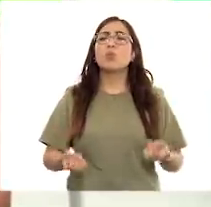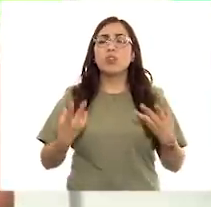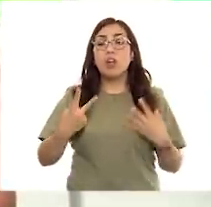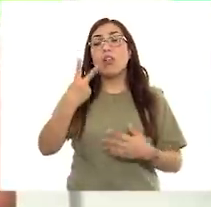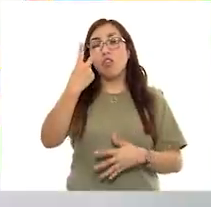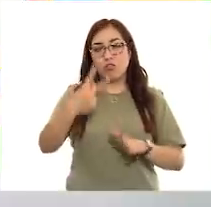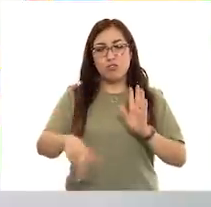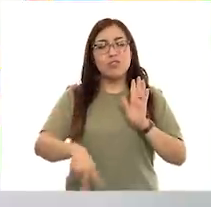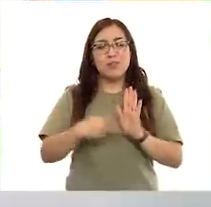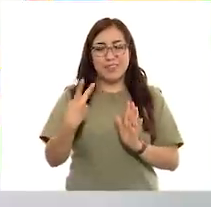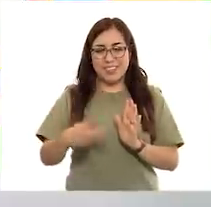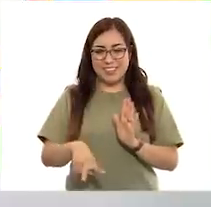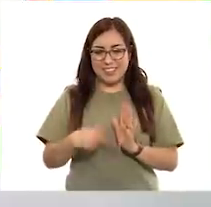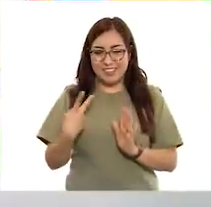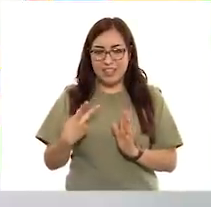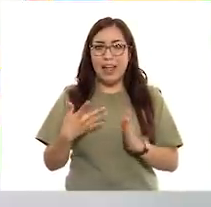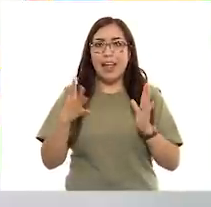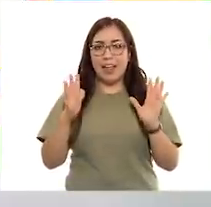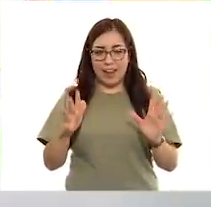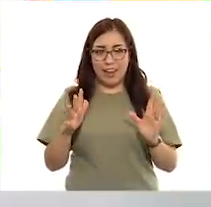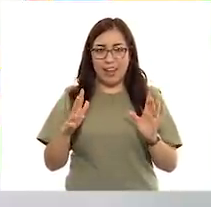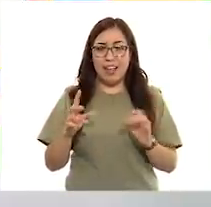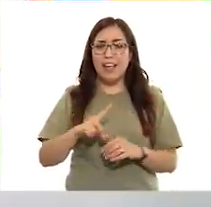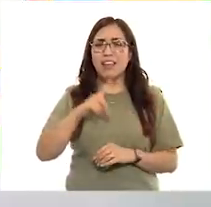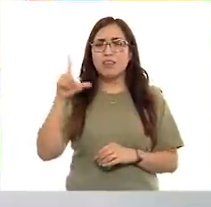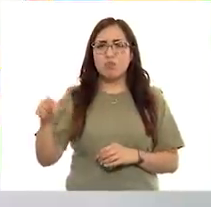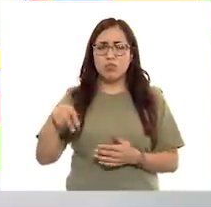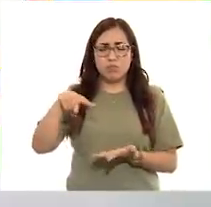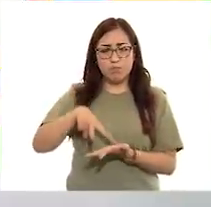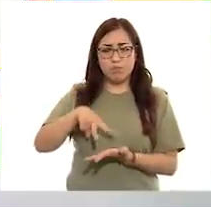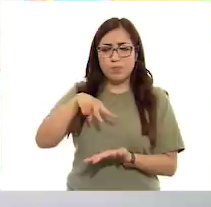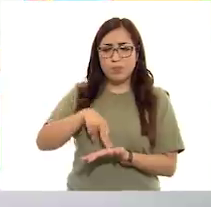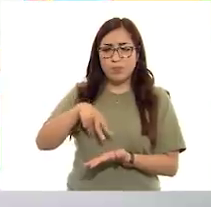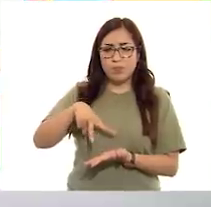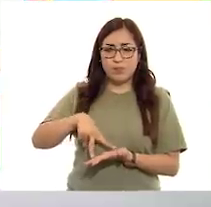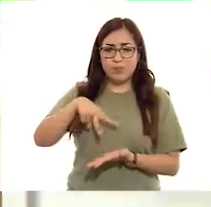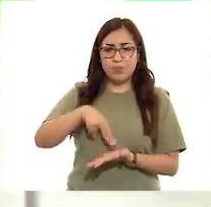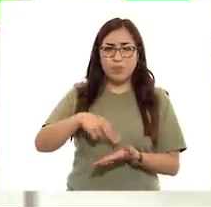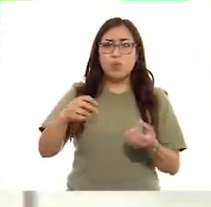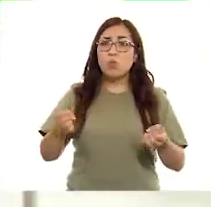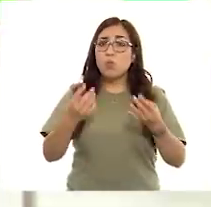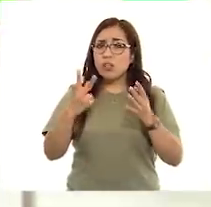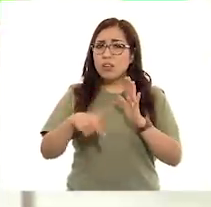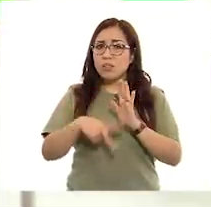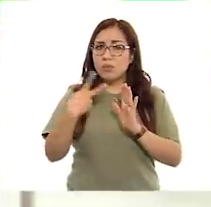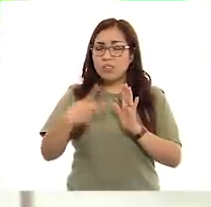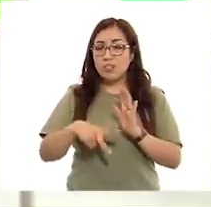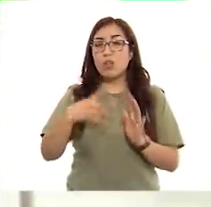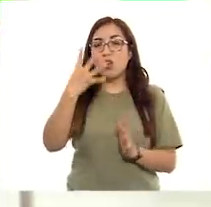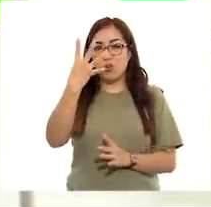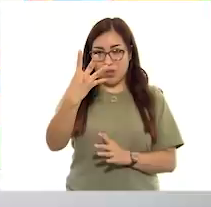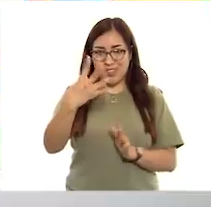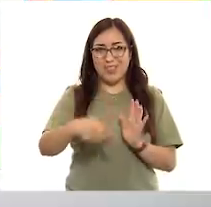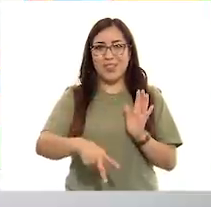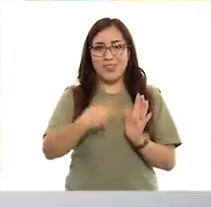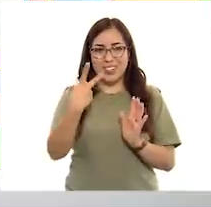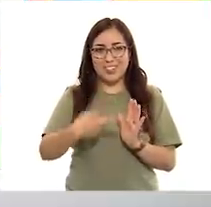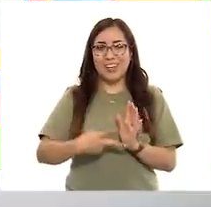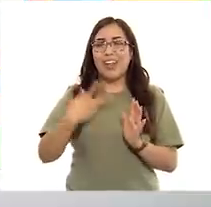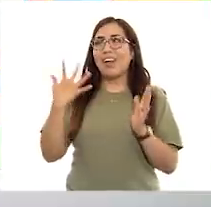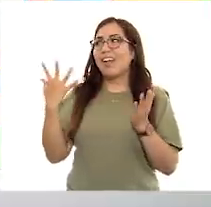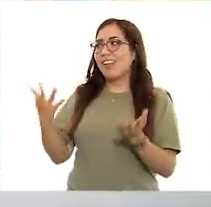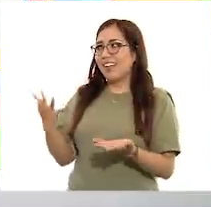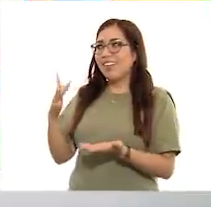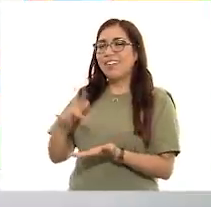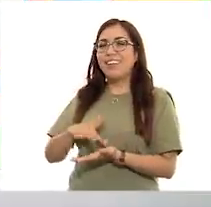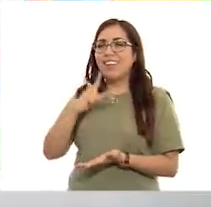2 veces. Ah, 2 veces. ¿Y el de abrir y cerrar las piernas cuántas veces? Esas son 4 veces. Ay, gracias.